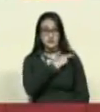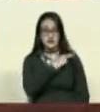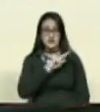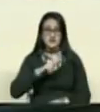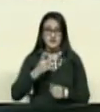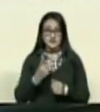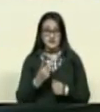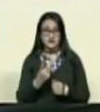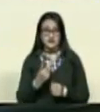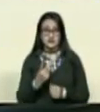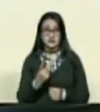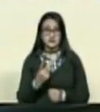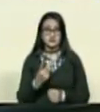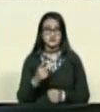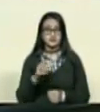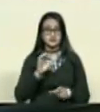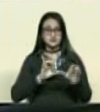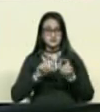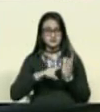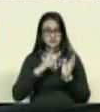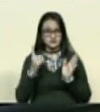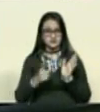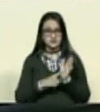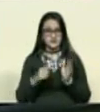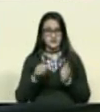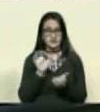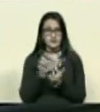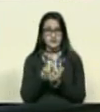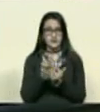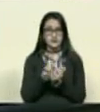González, Zona de Defensa Integral Nueva Esparta.